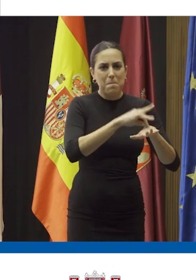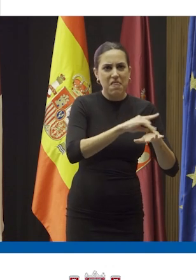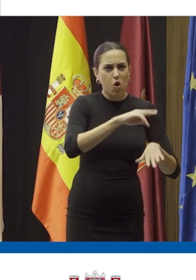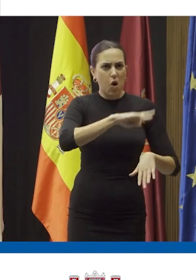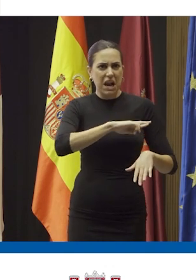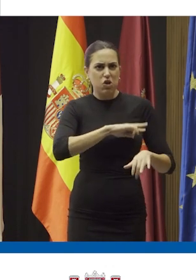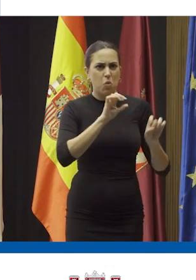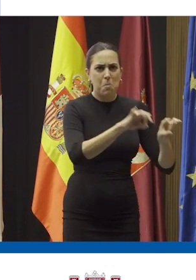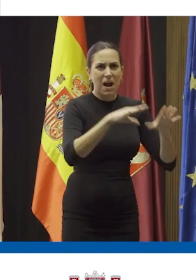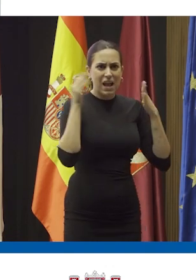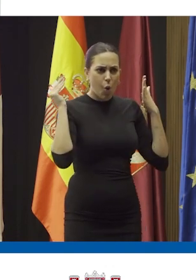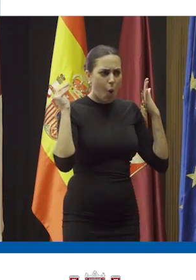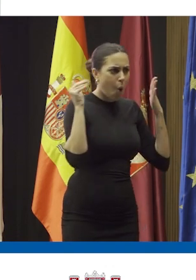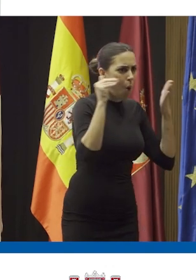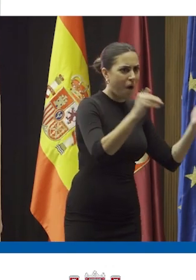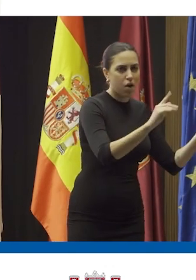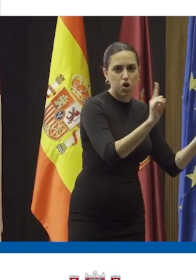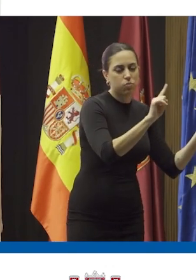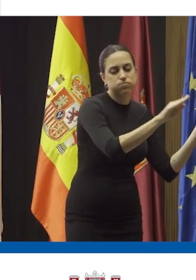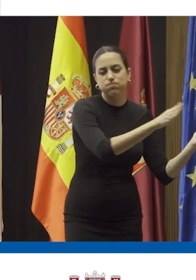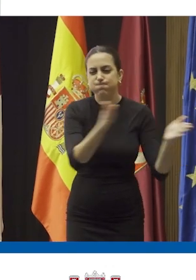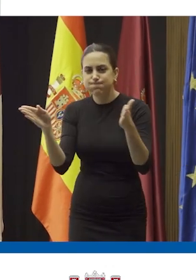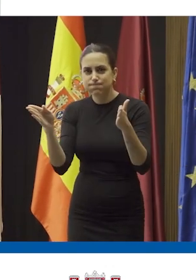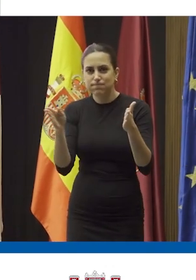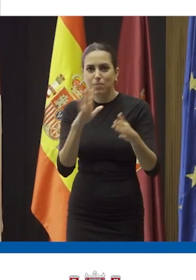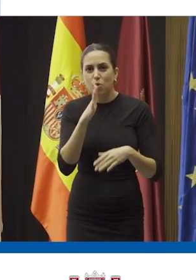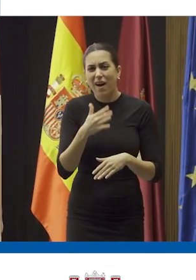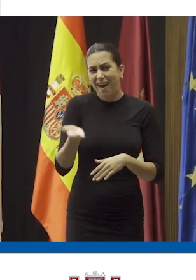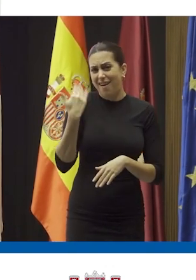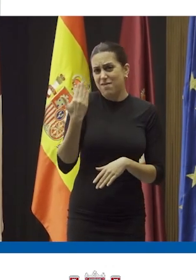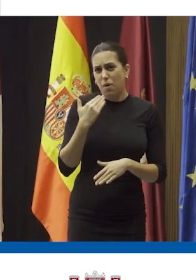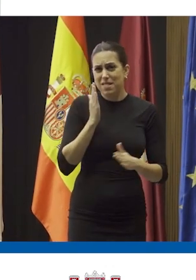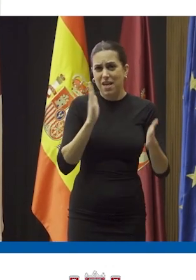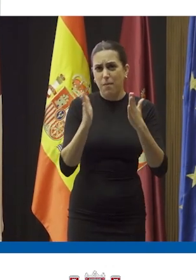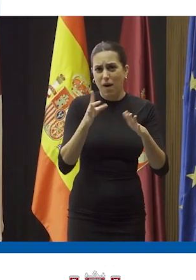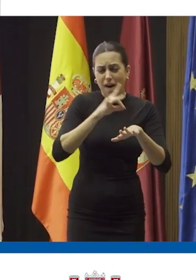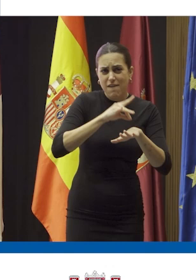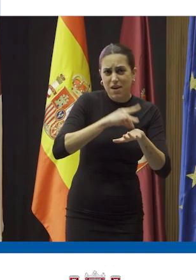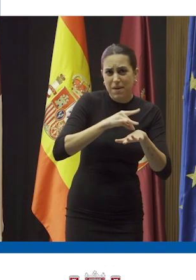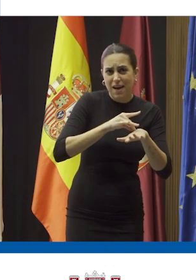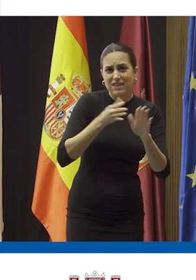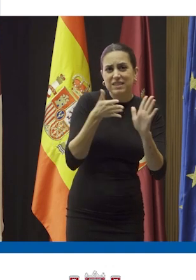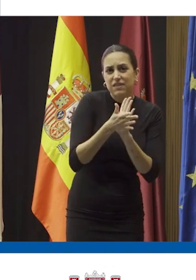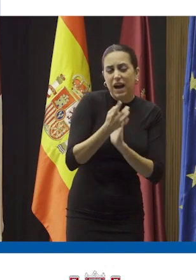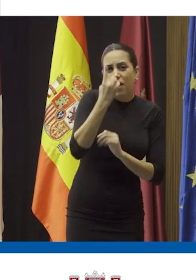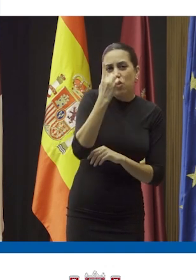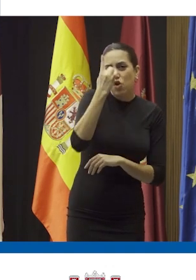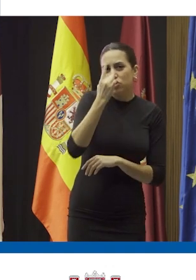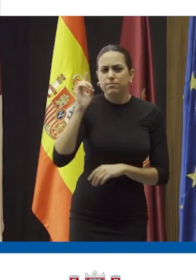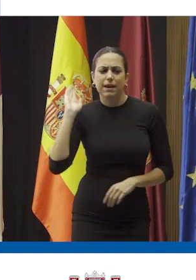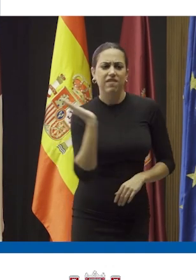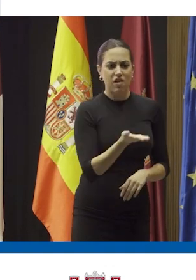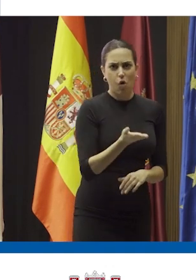médico-religiosa mágica del más allá. La enfermedad era un castigo de Dios, que estaba enfadado, y entonces castigaba a los humanos con la